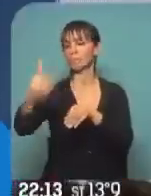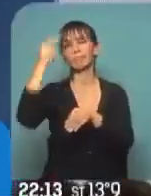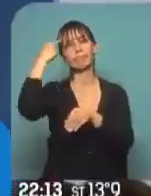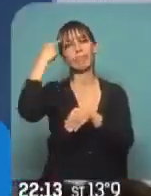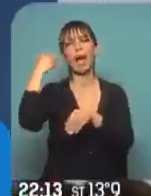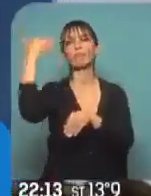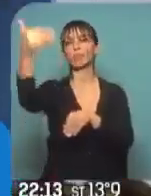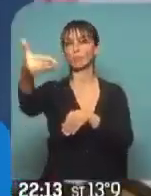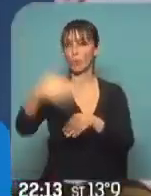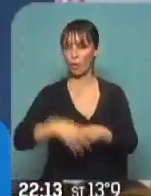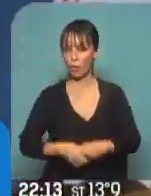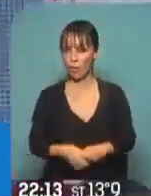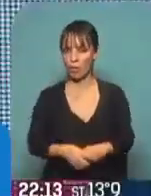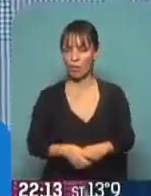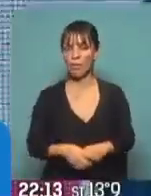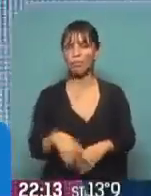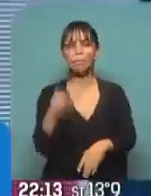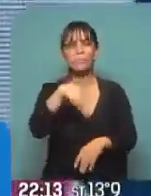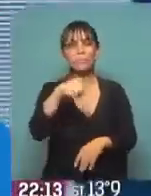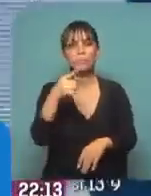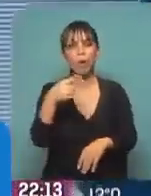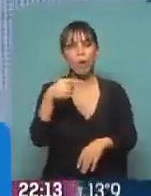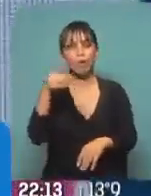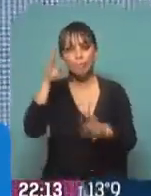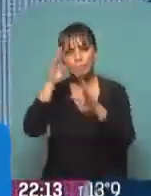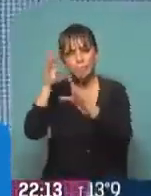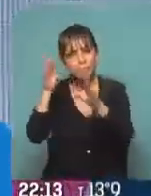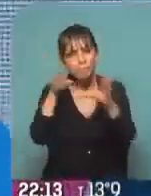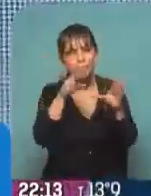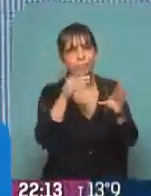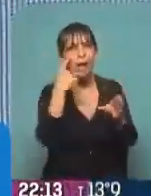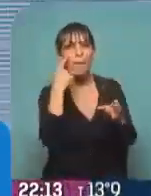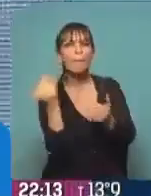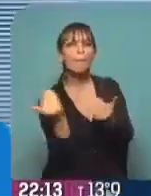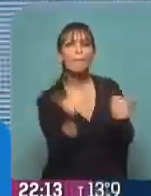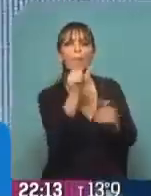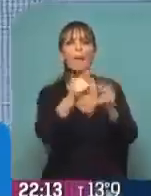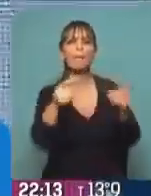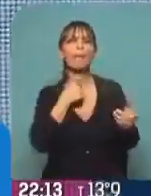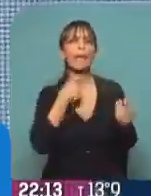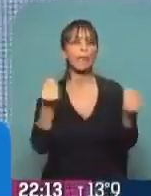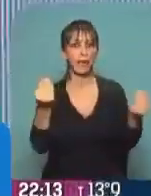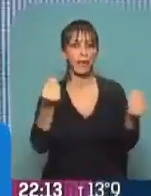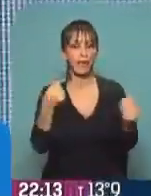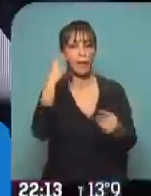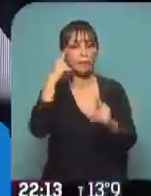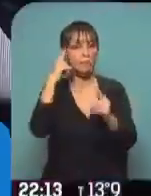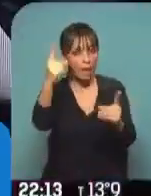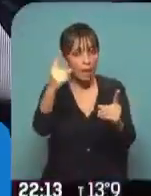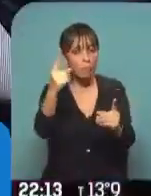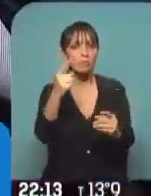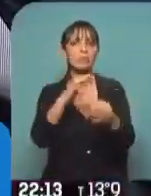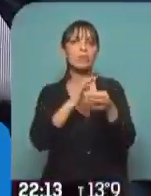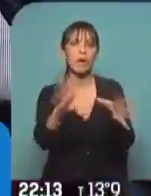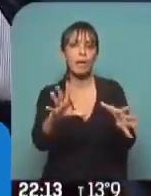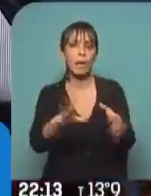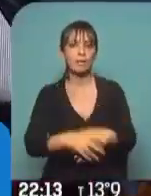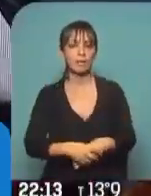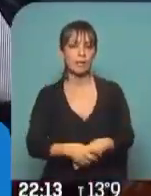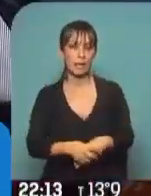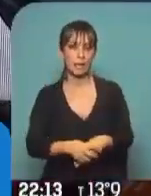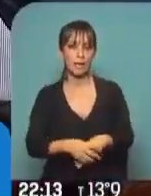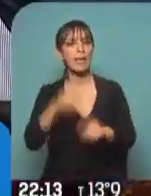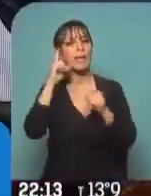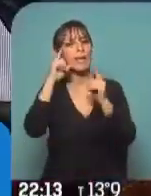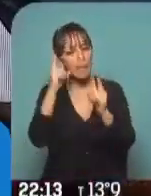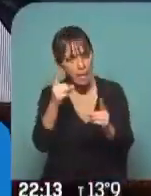Entendiendo de vuelta que escuchamos el voto de la gente, creemos en la democracia, si hablábamos con Miguel, somos gente que